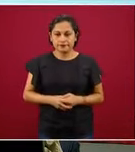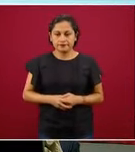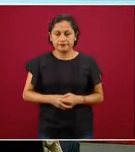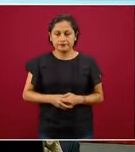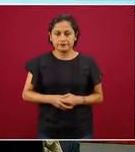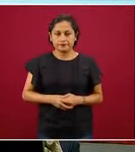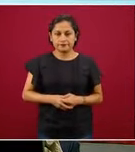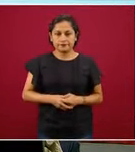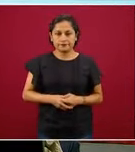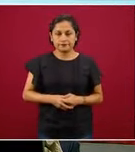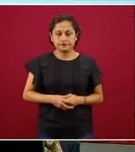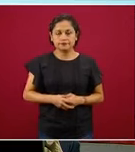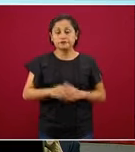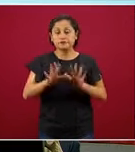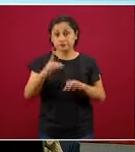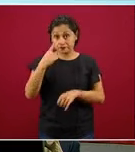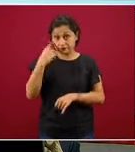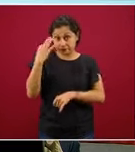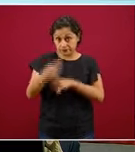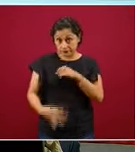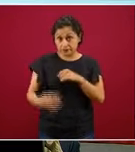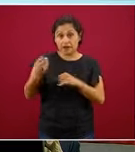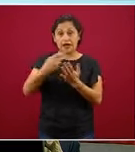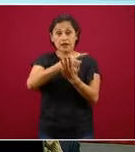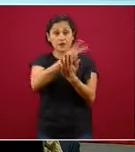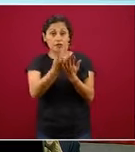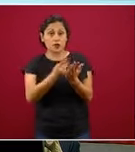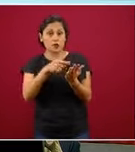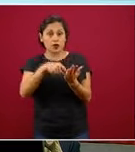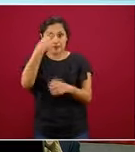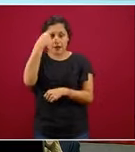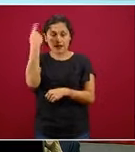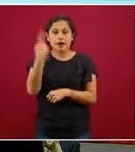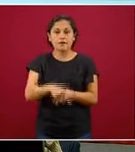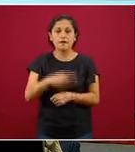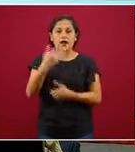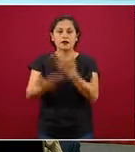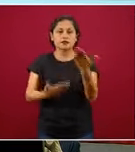Finalmente, comentarles, este programa en el fortalecimiento de la atención médica ha hecho